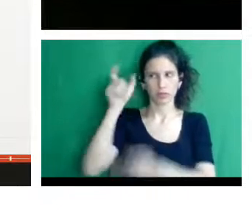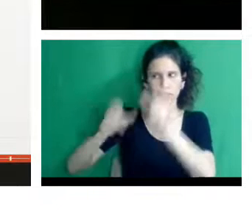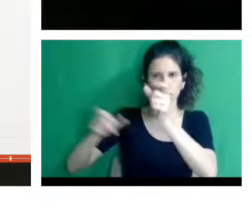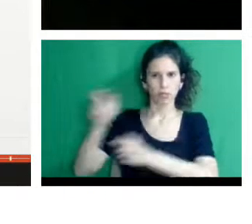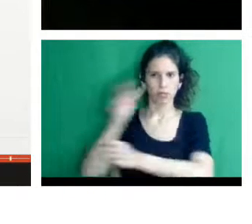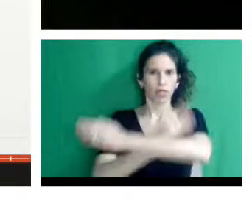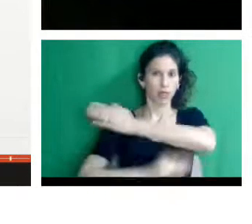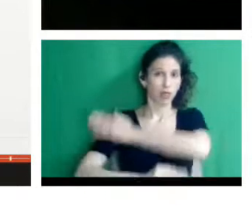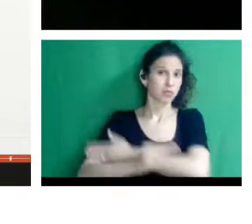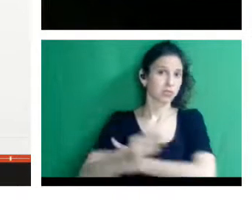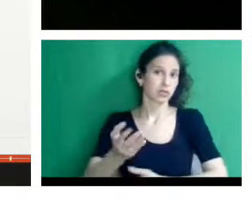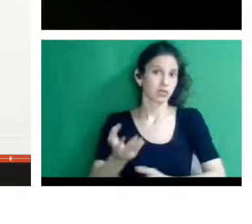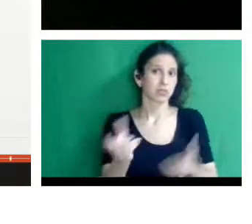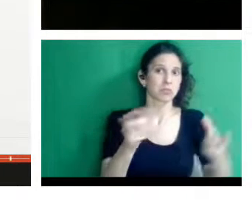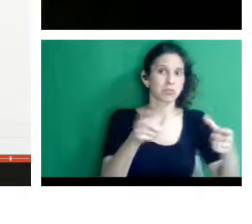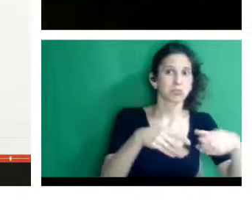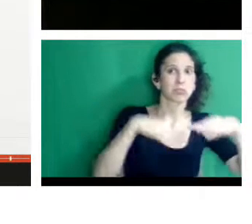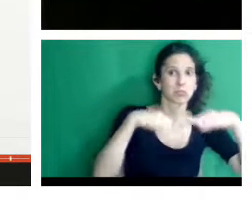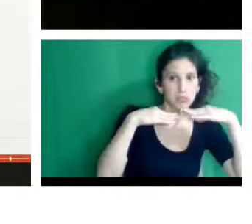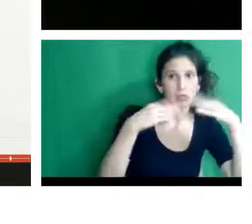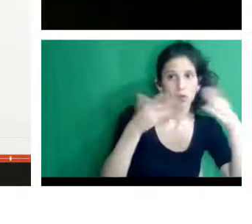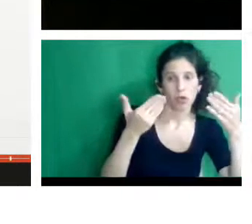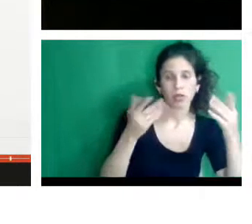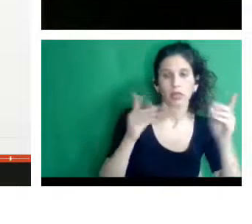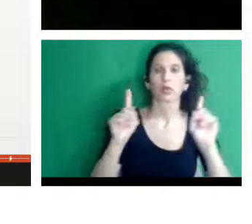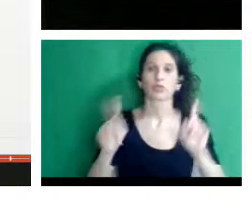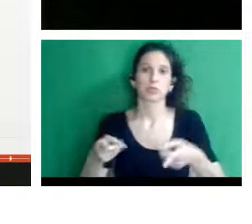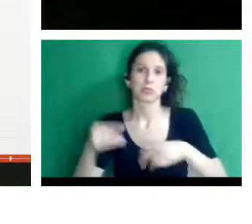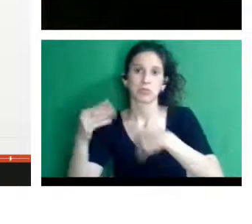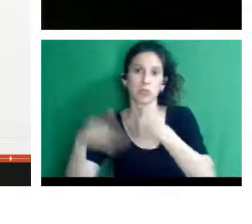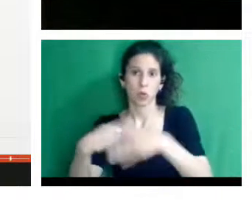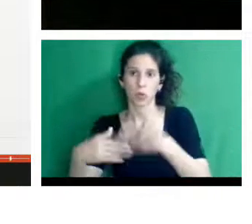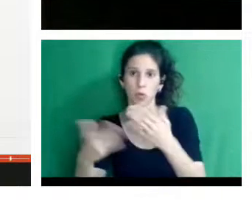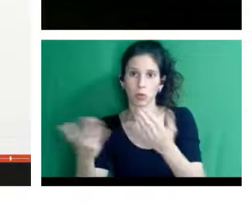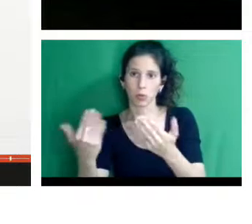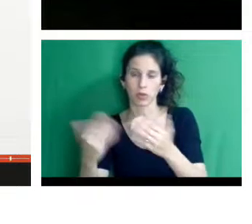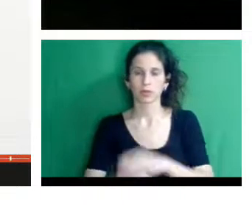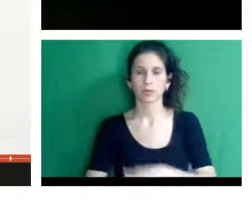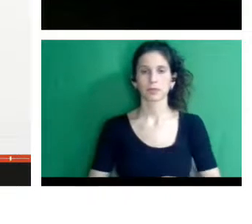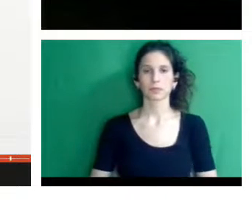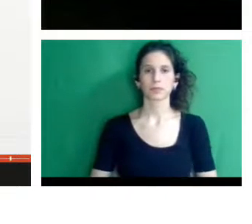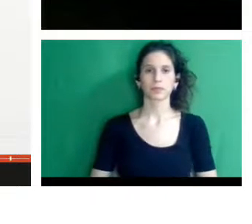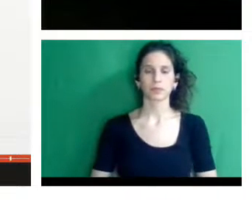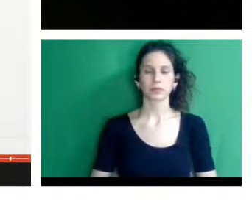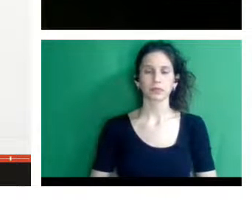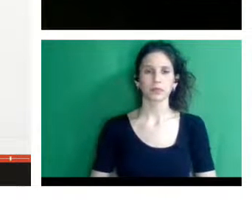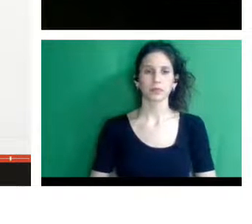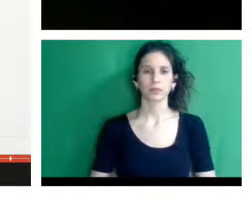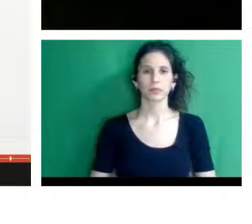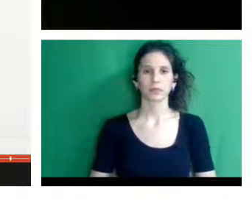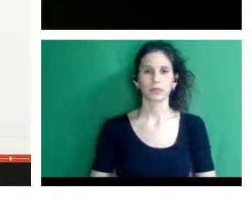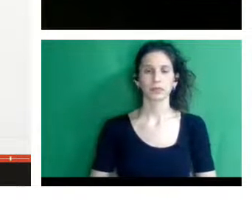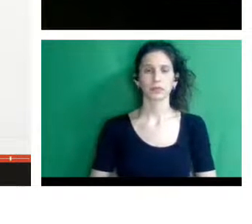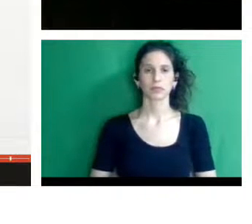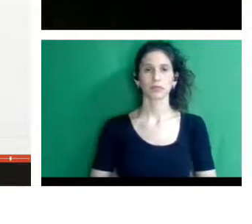de ellas. Dentro del contenido ya en sí, la parte técnica de la guía de diseño accesible